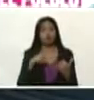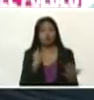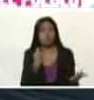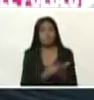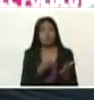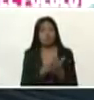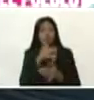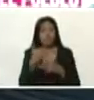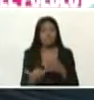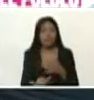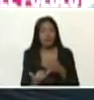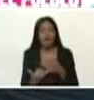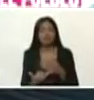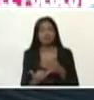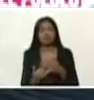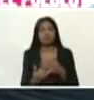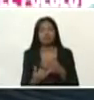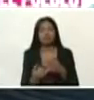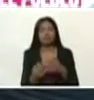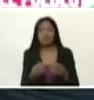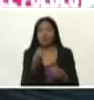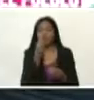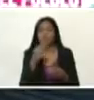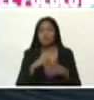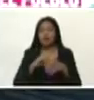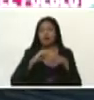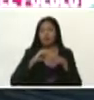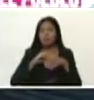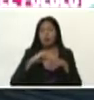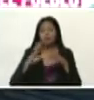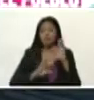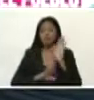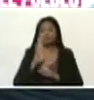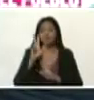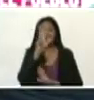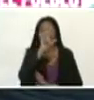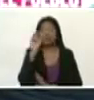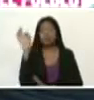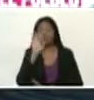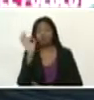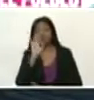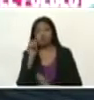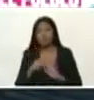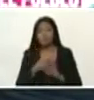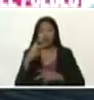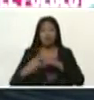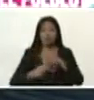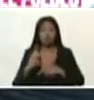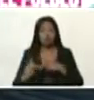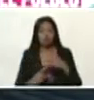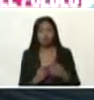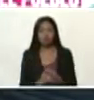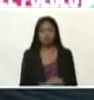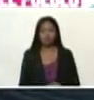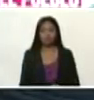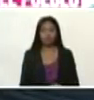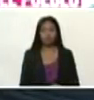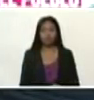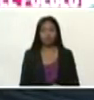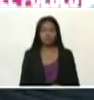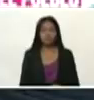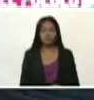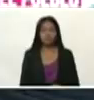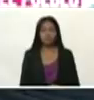invertido en el plan de proteína animal ha permitido aumentar el 30% la producción